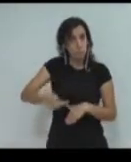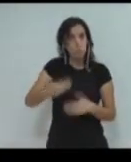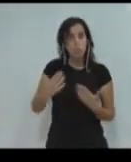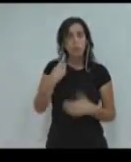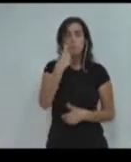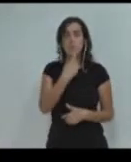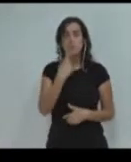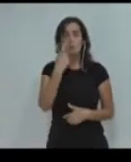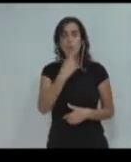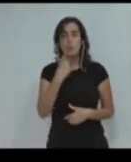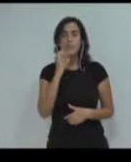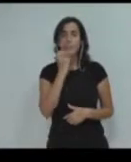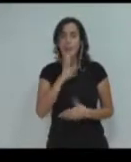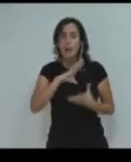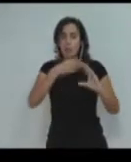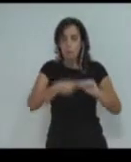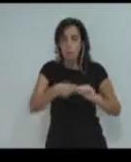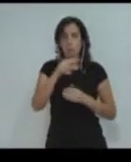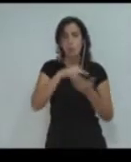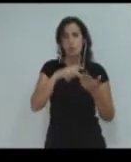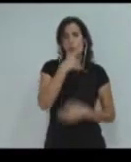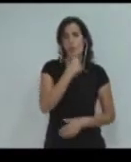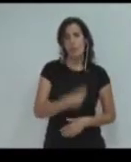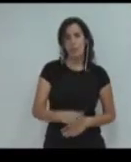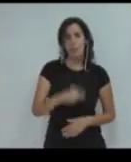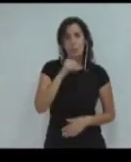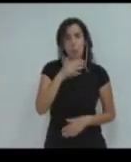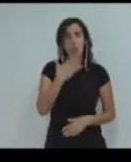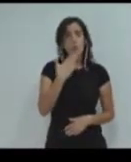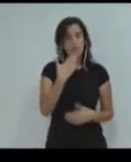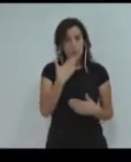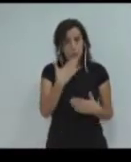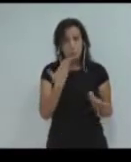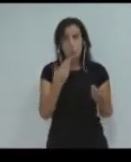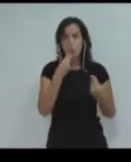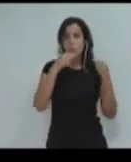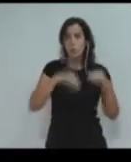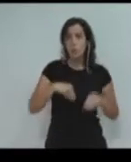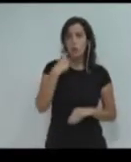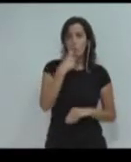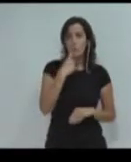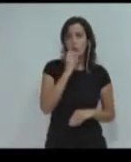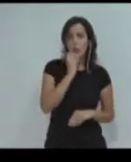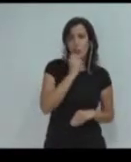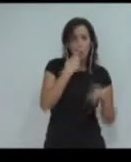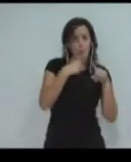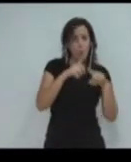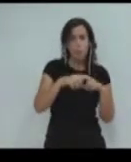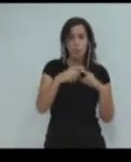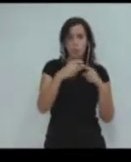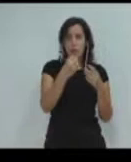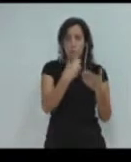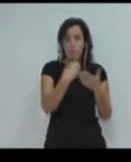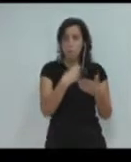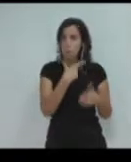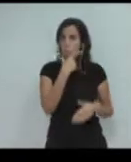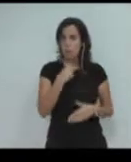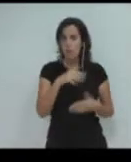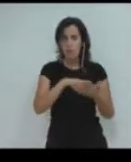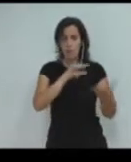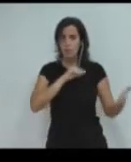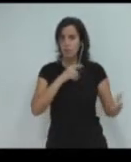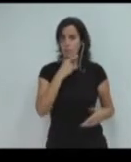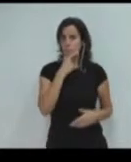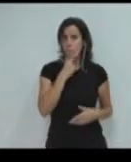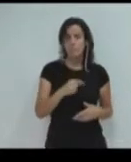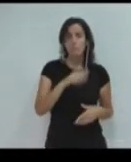mitologías griegas adaptado a lectura fácil, porque es entretenido, cuenta las historias de los mitos griegos de una manera muy fácil de entender, porque claro,